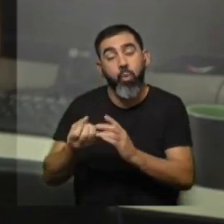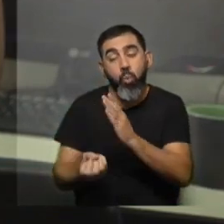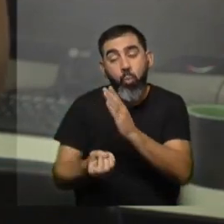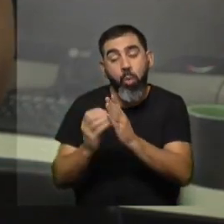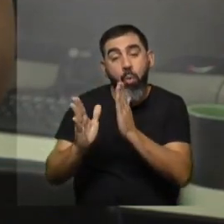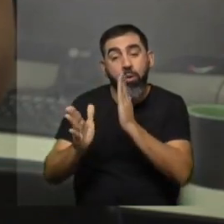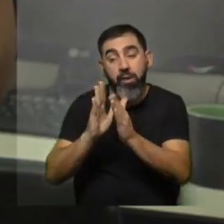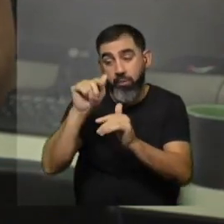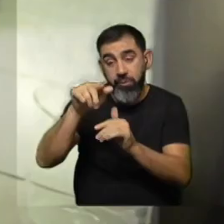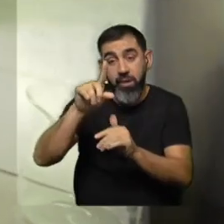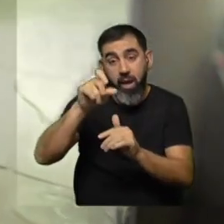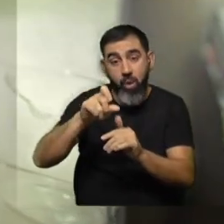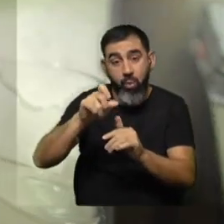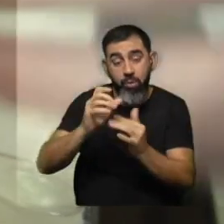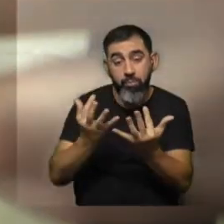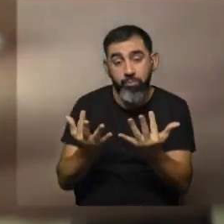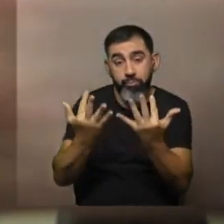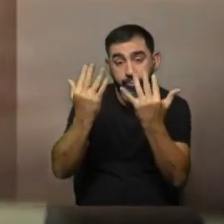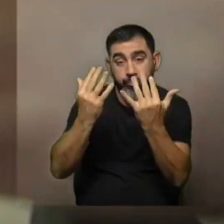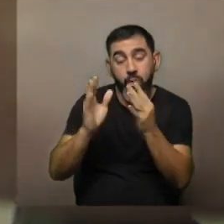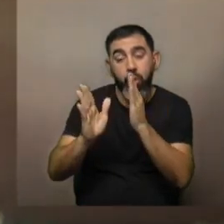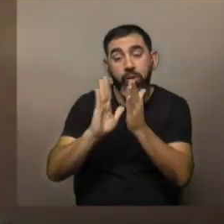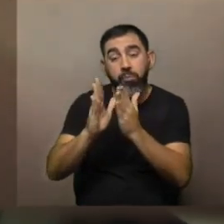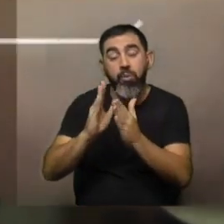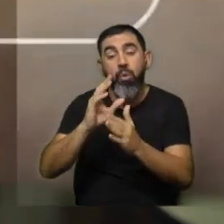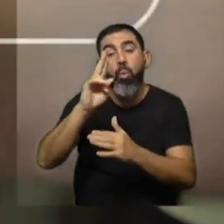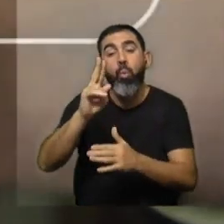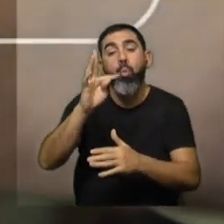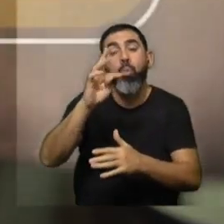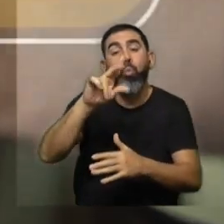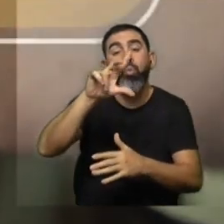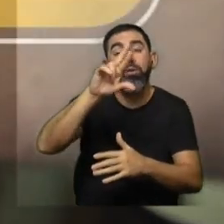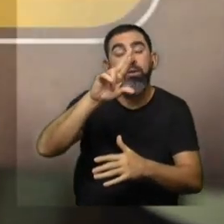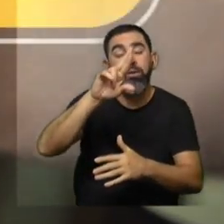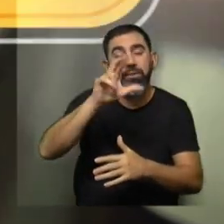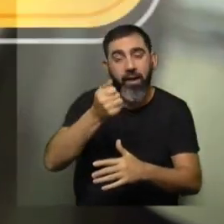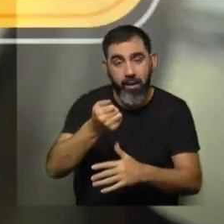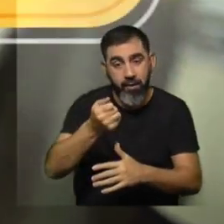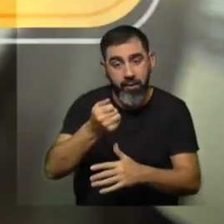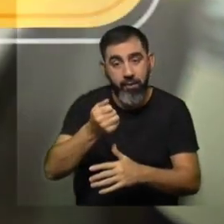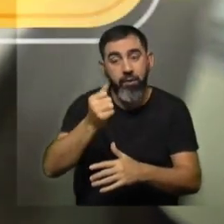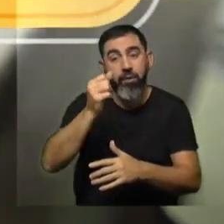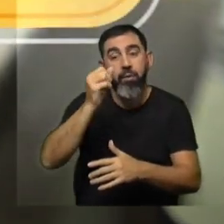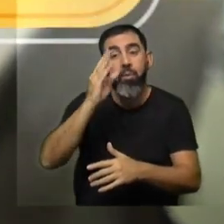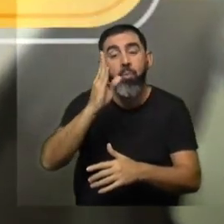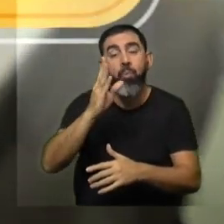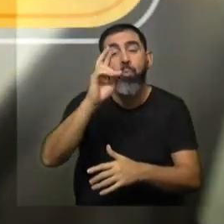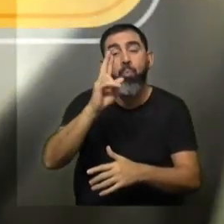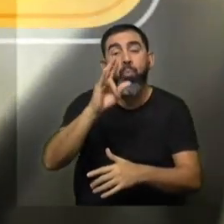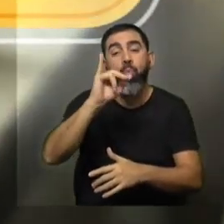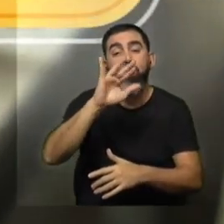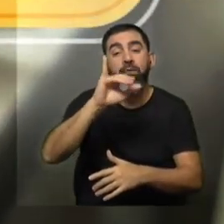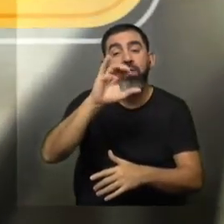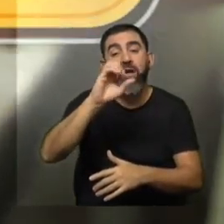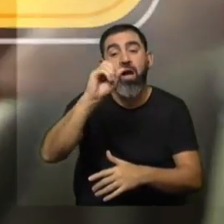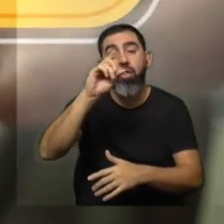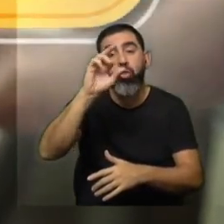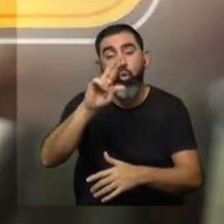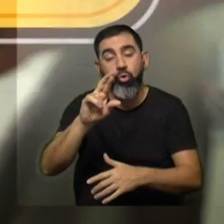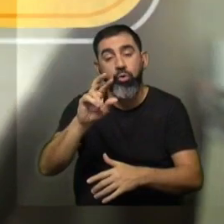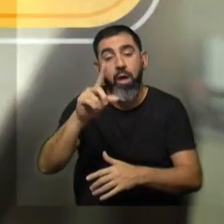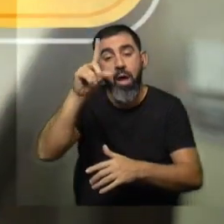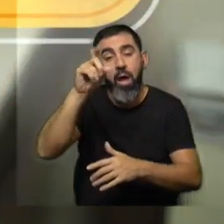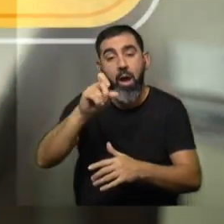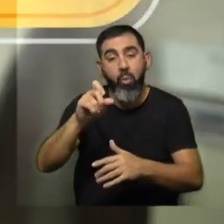estas aguas parcialmente purificadas, que es el ultrapurificador, que en este caso lo que se hace es hacer pasar el agua por resinas que